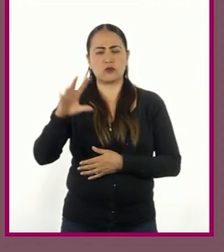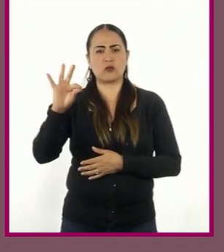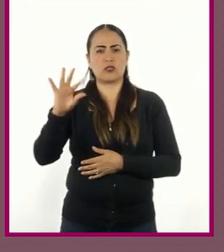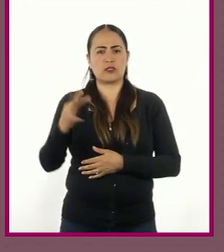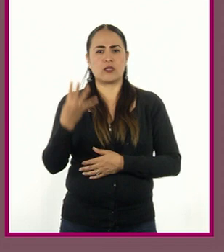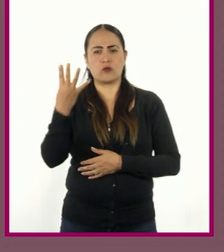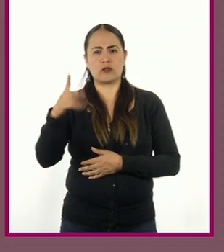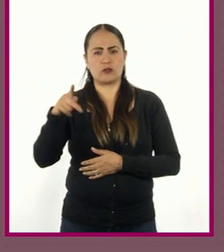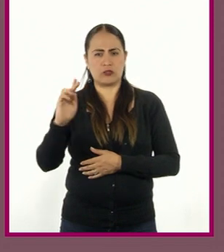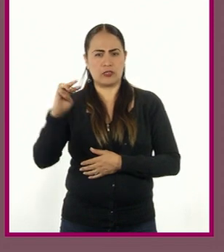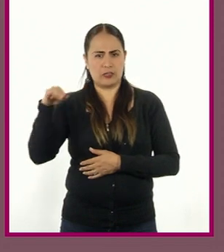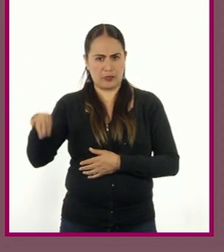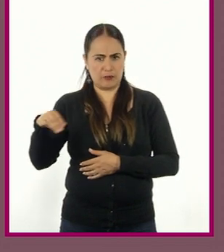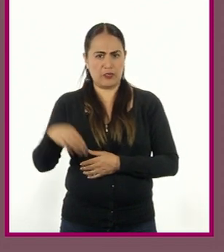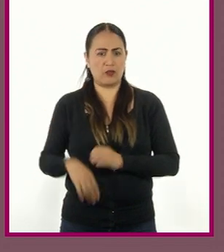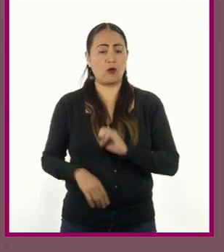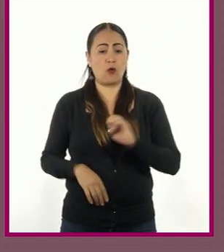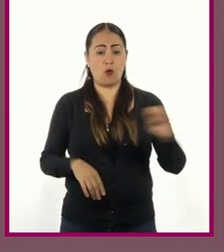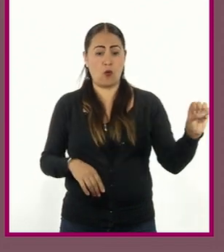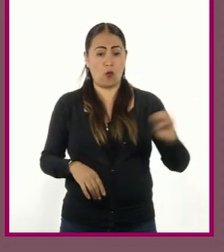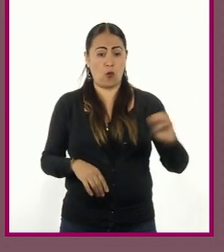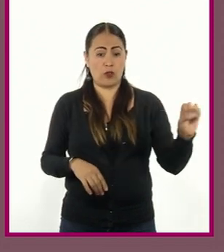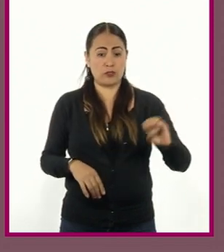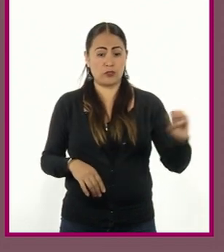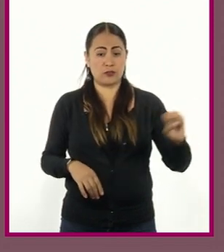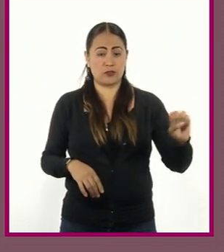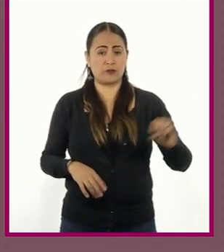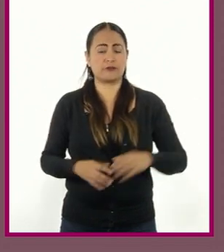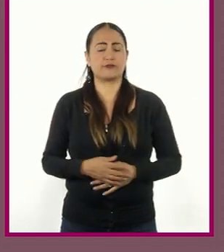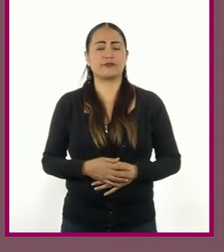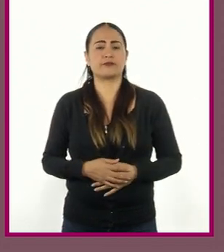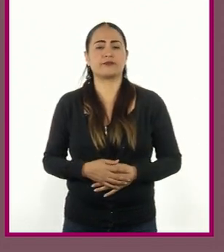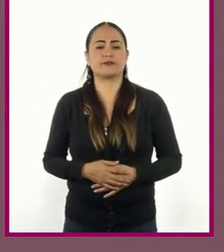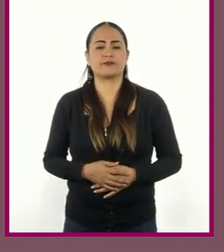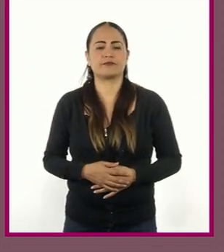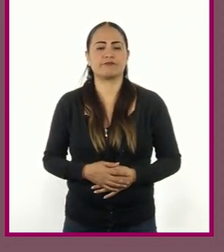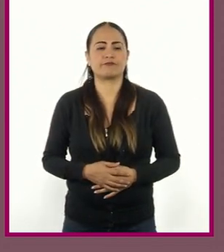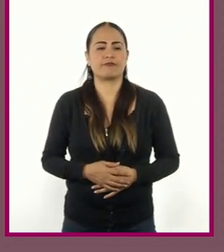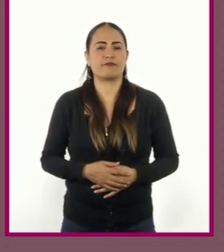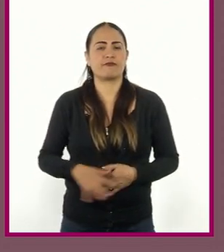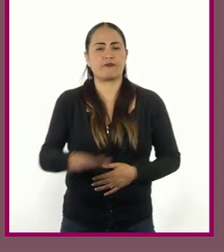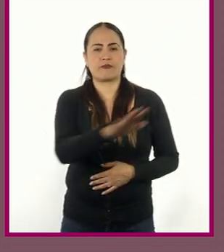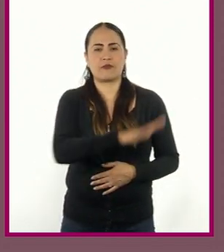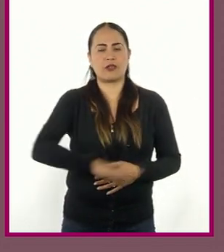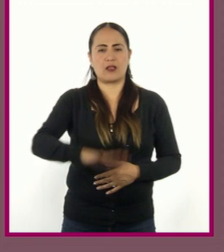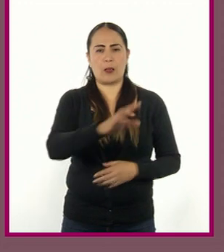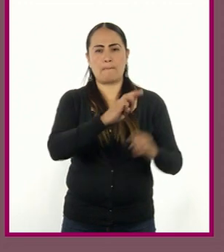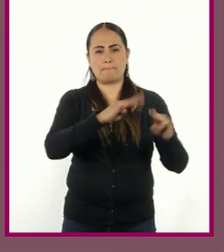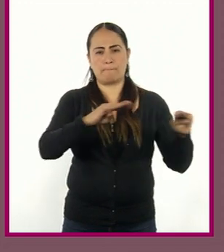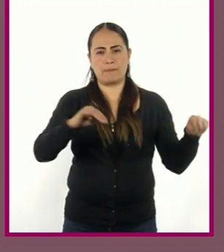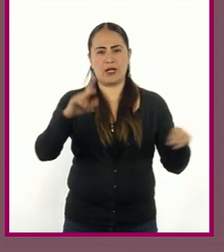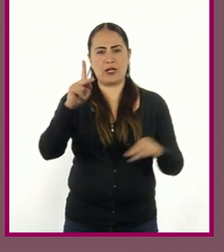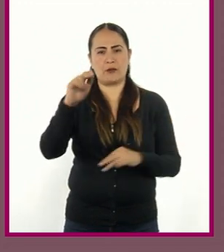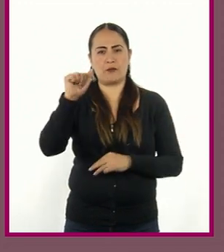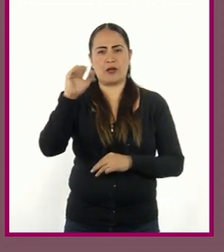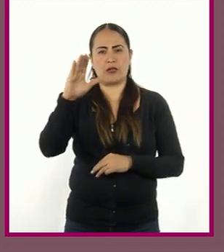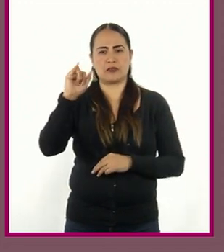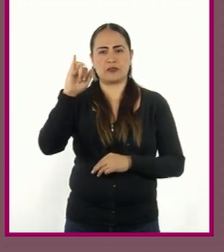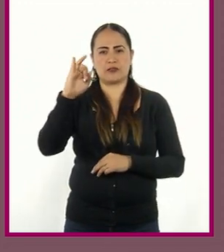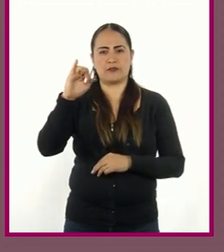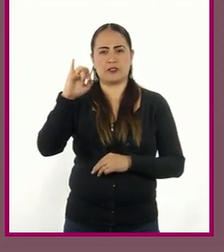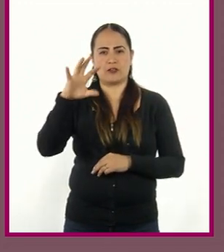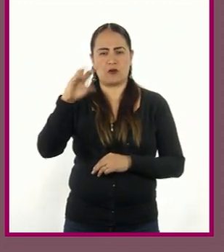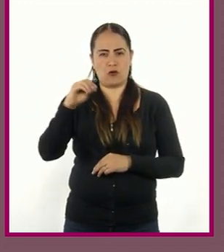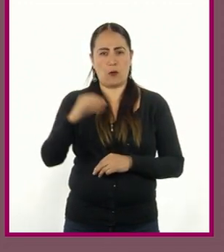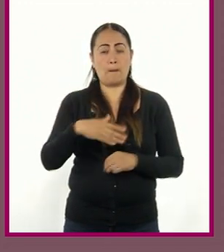kilómetros. Al oeste, la frontera del país está demarcada por el Océano Pacífico. Este es el mayor